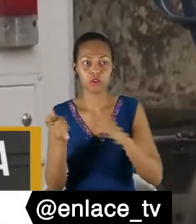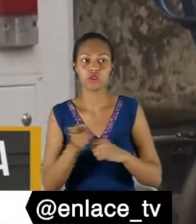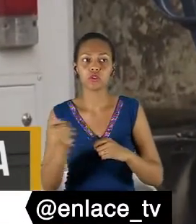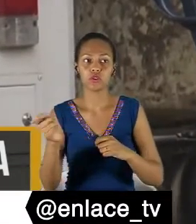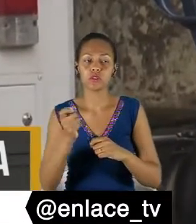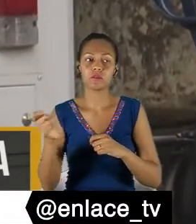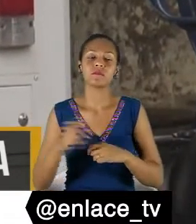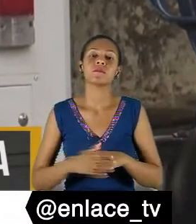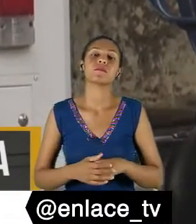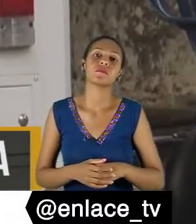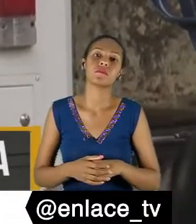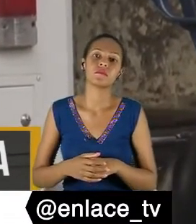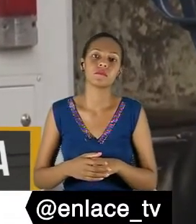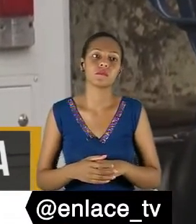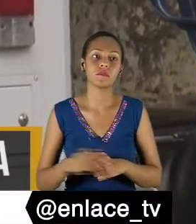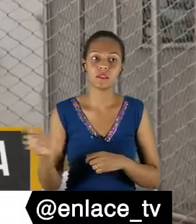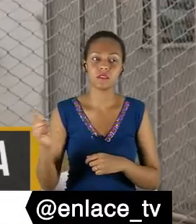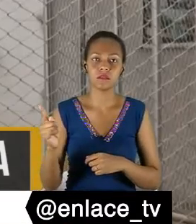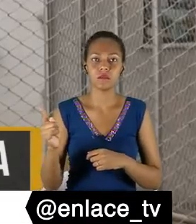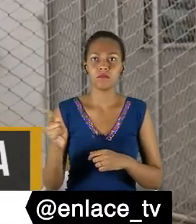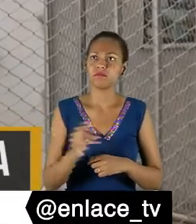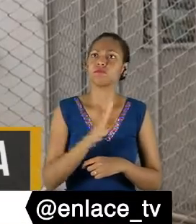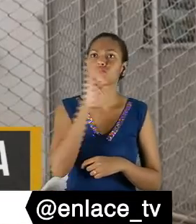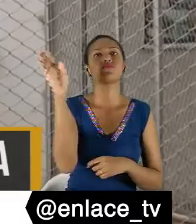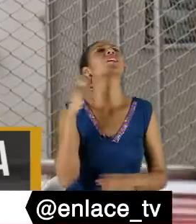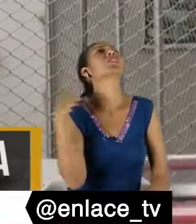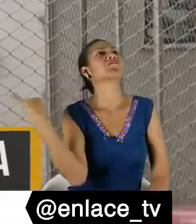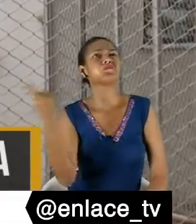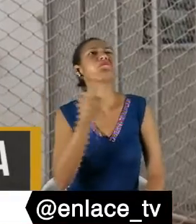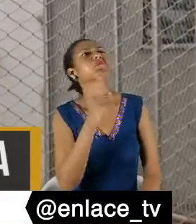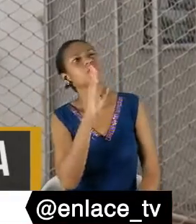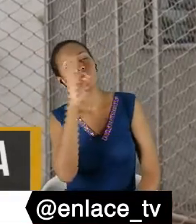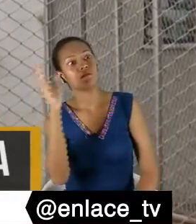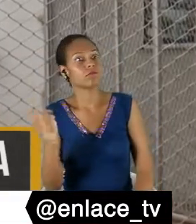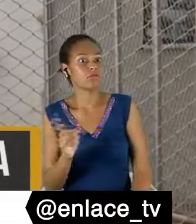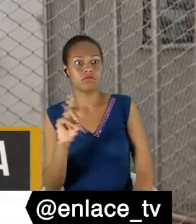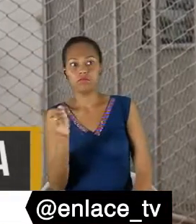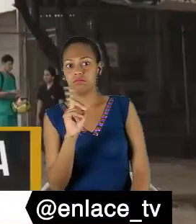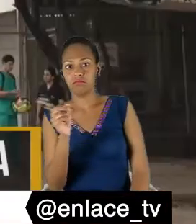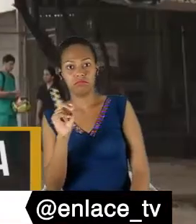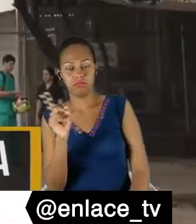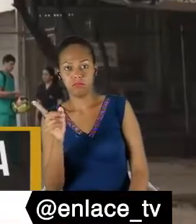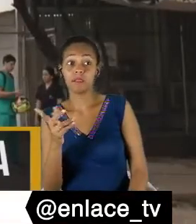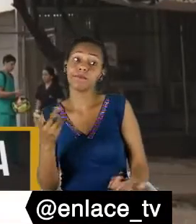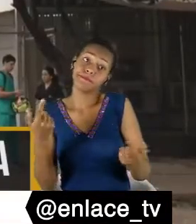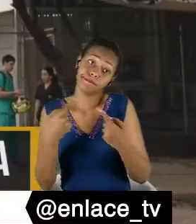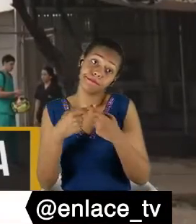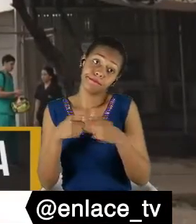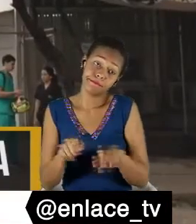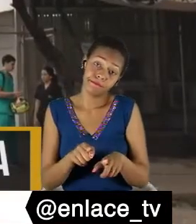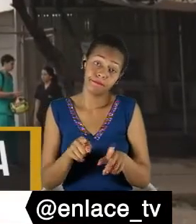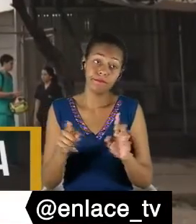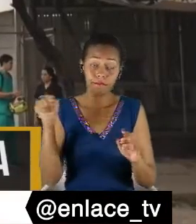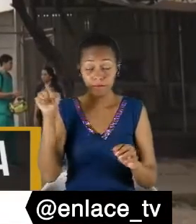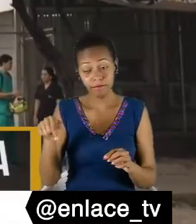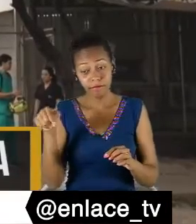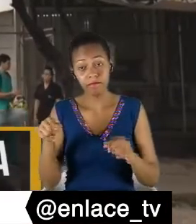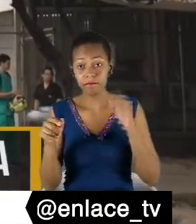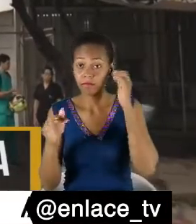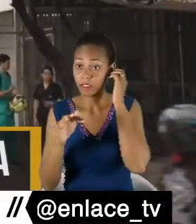de la medicina, este tipo de heridas no son comunes en los casos atendidos por el hospital, pero aseguró que el talento humano de dicho centro asistencial está